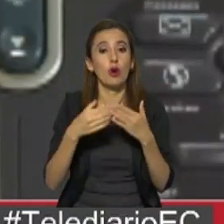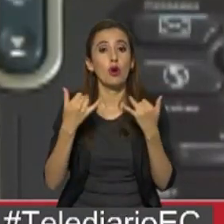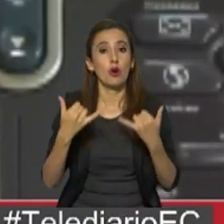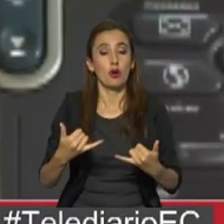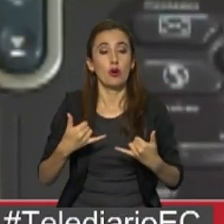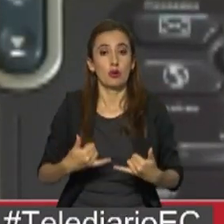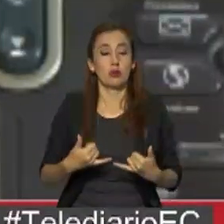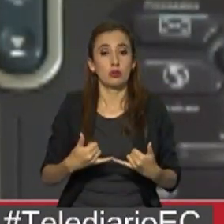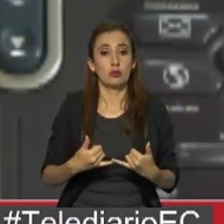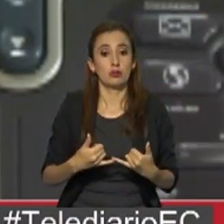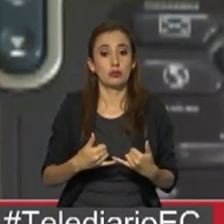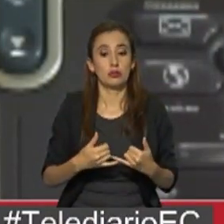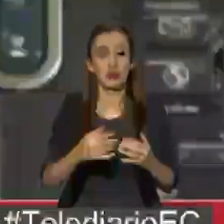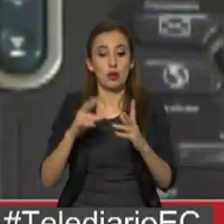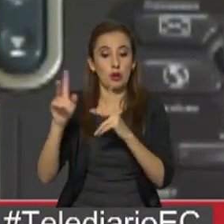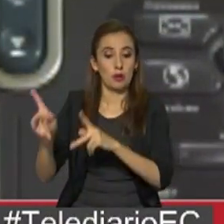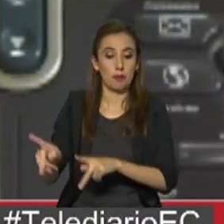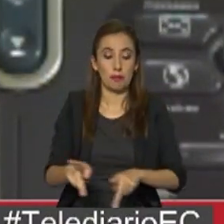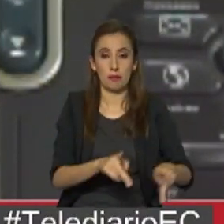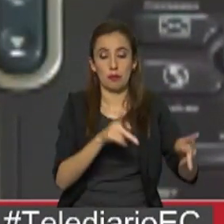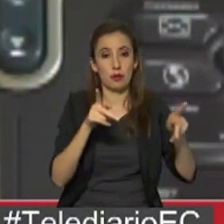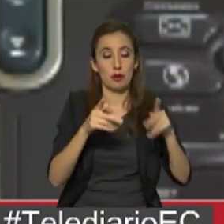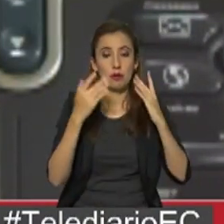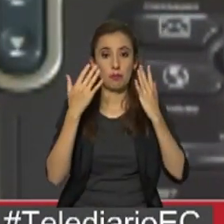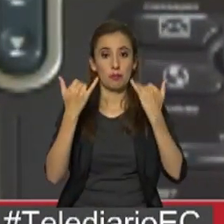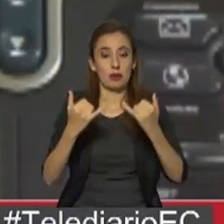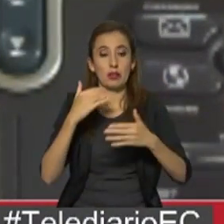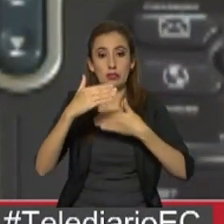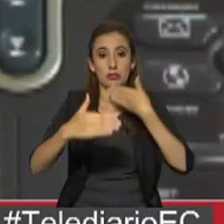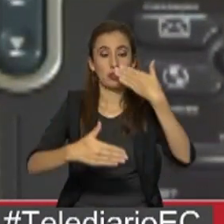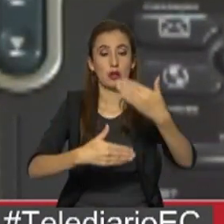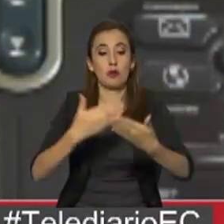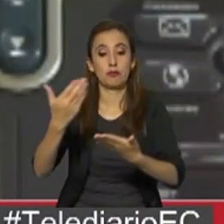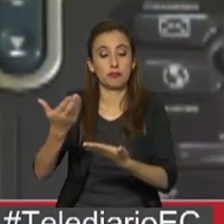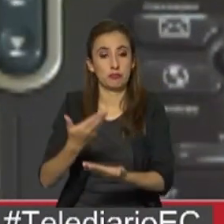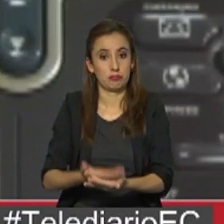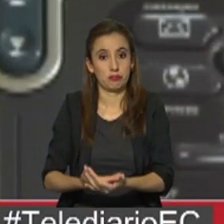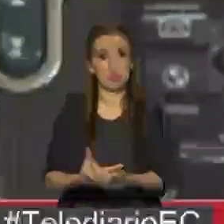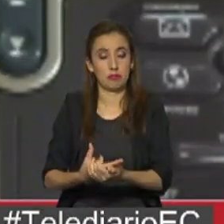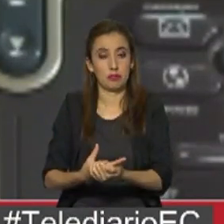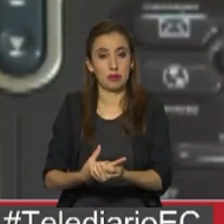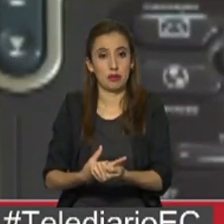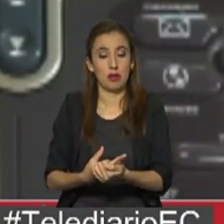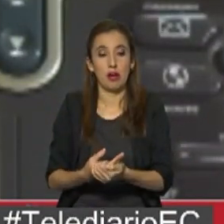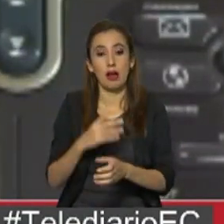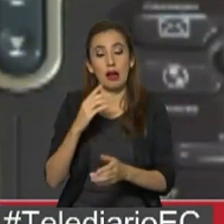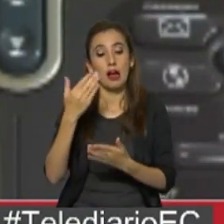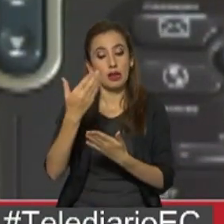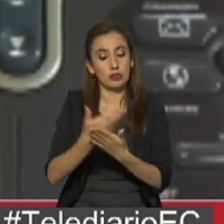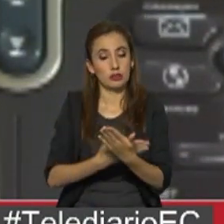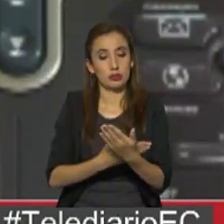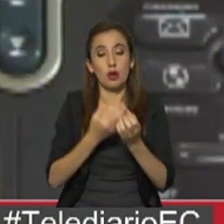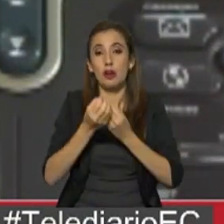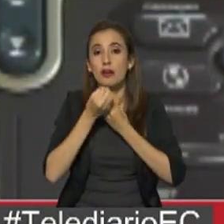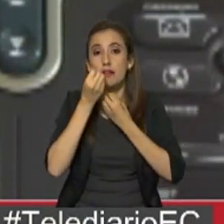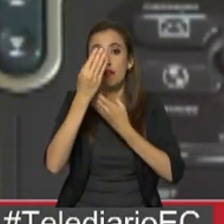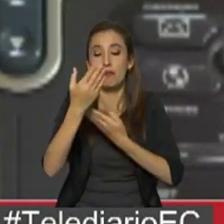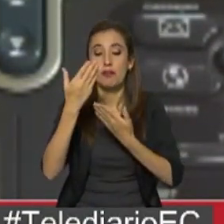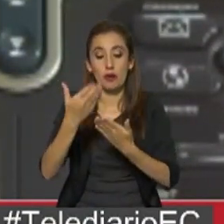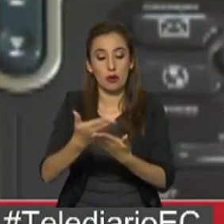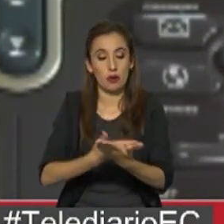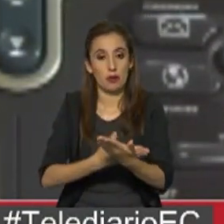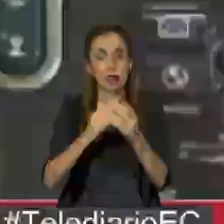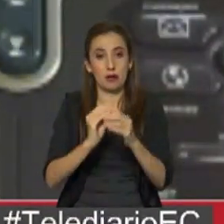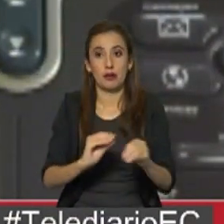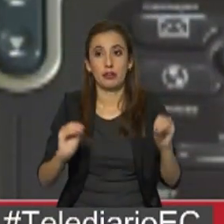el planillaje que nos tiene que enviar en este caso el estado es es un patrono que nos envía el plan de ya que de los